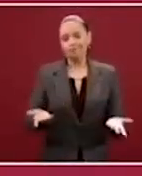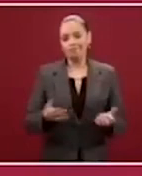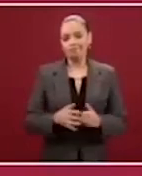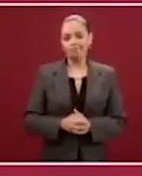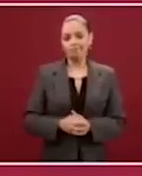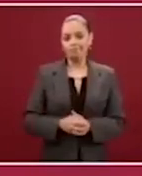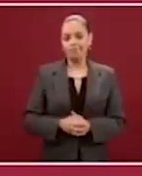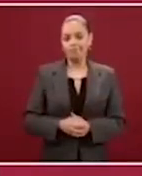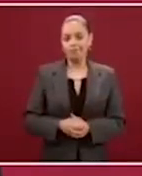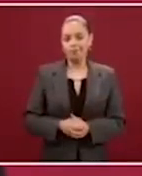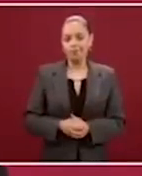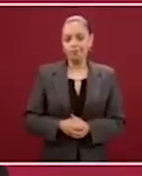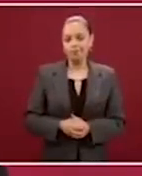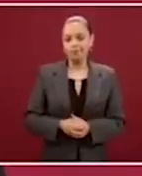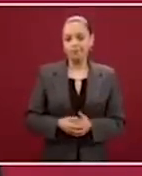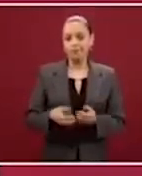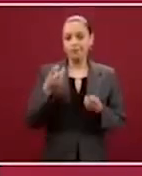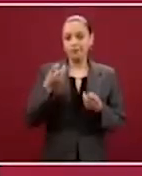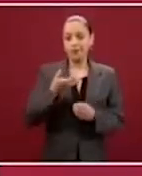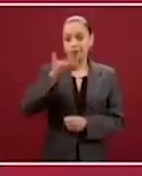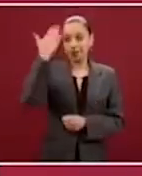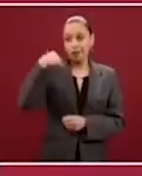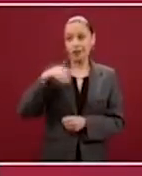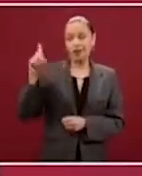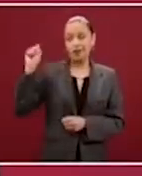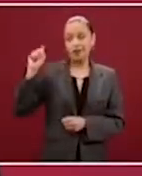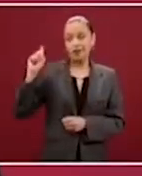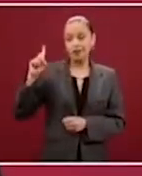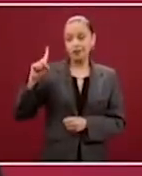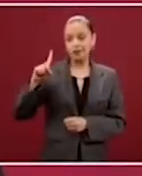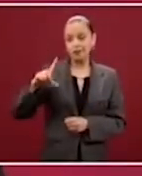significaban los gobiernos neoliberales.